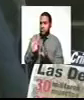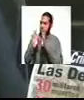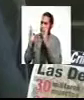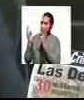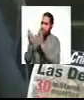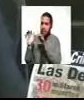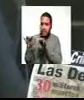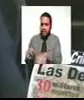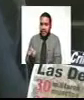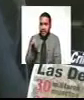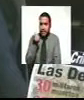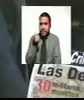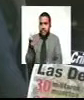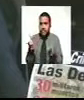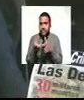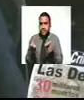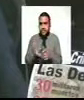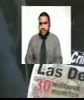encuentra aquí.